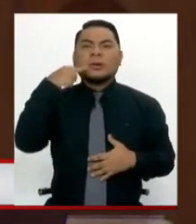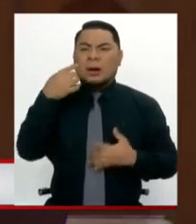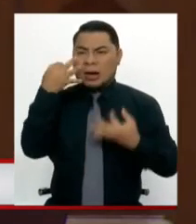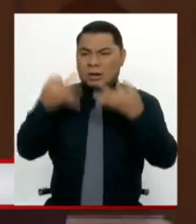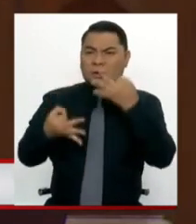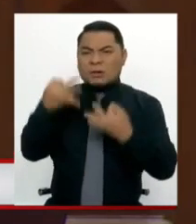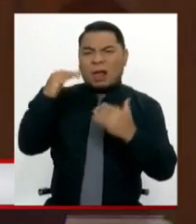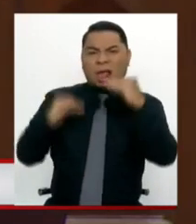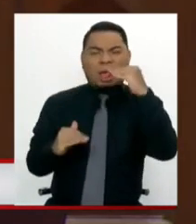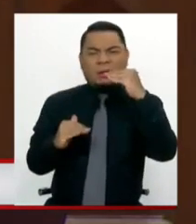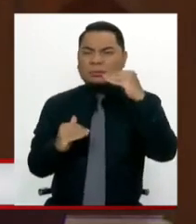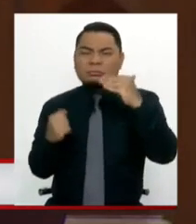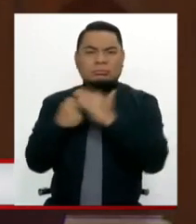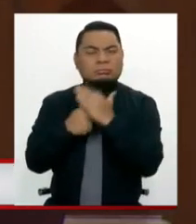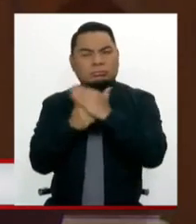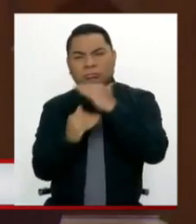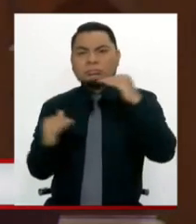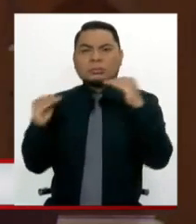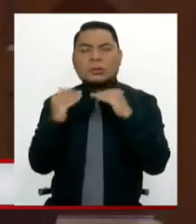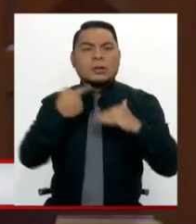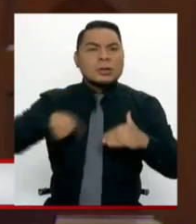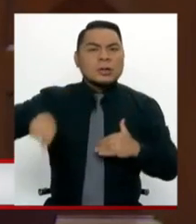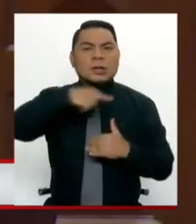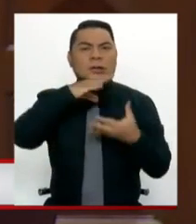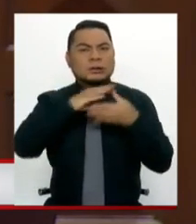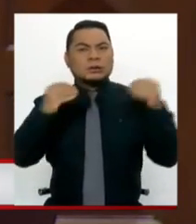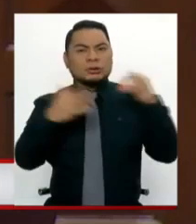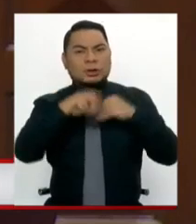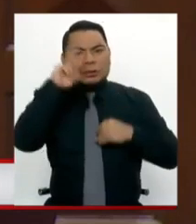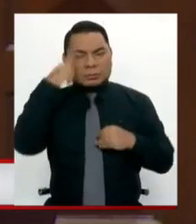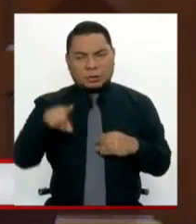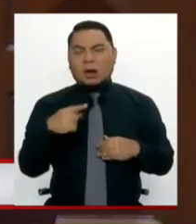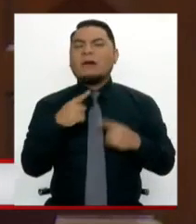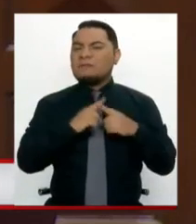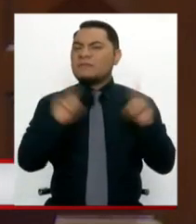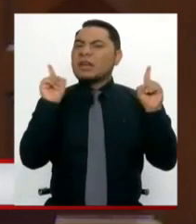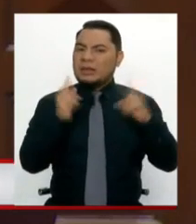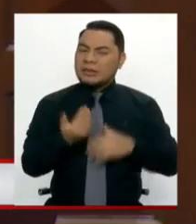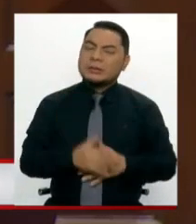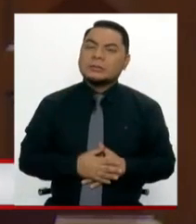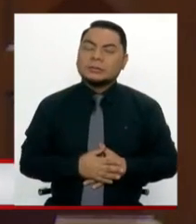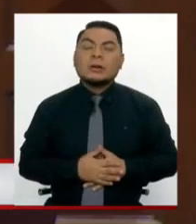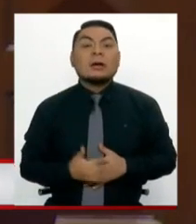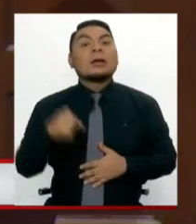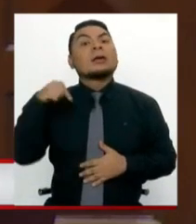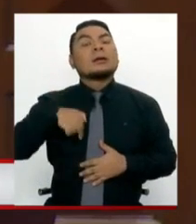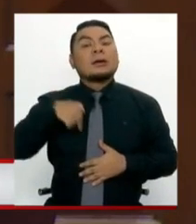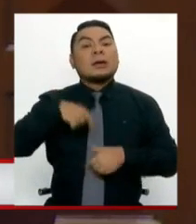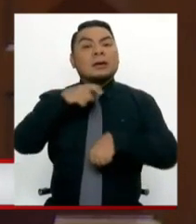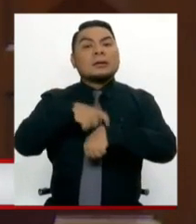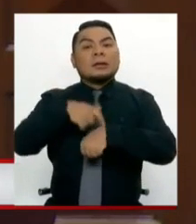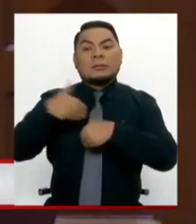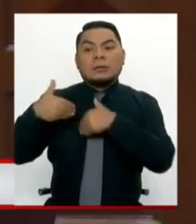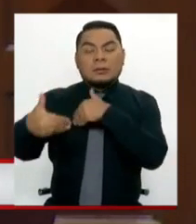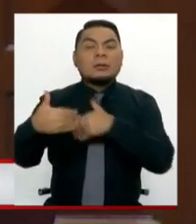injusticias y nuestra historia sea distinta a la conocida. En este periodo, el